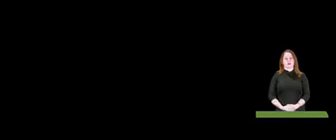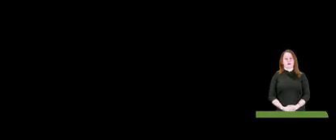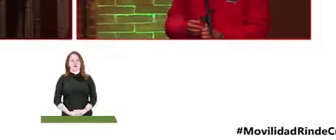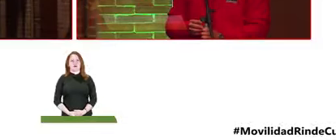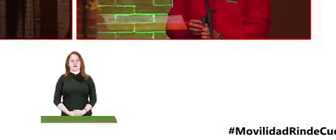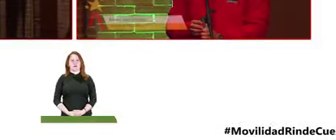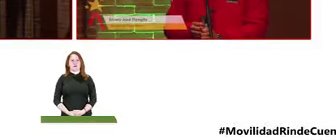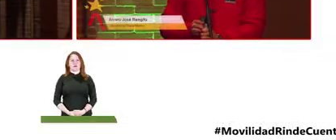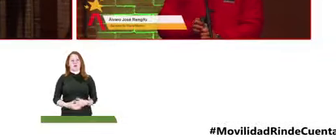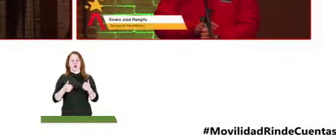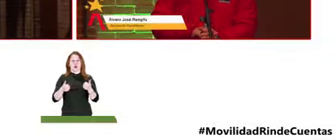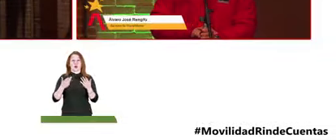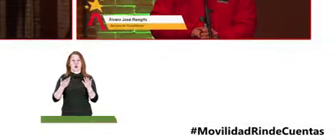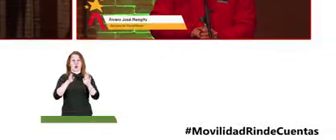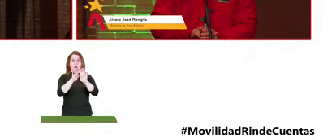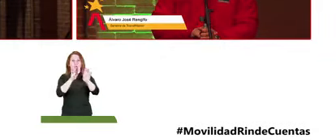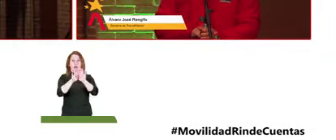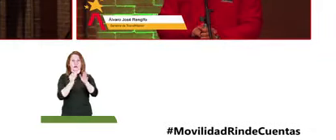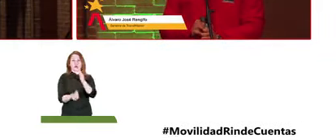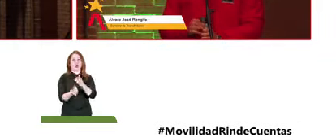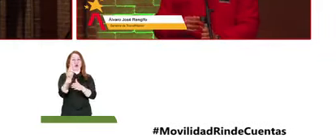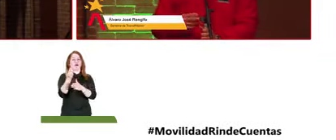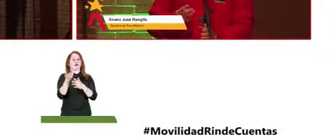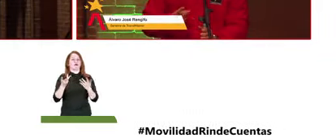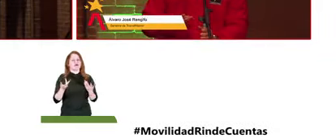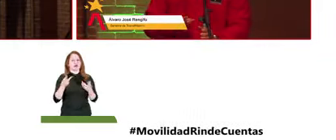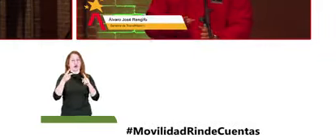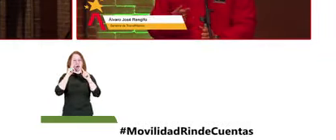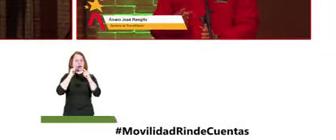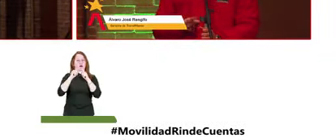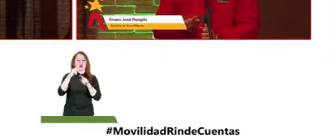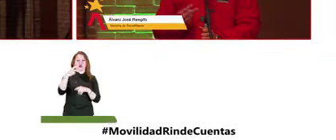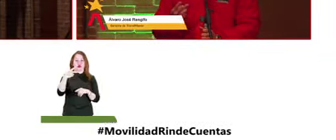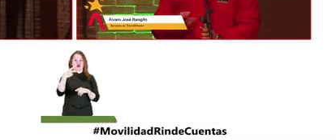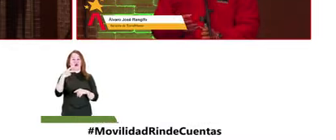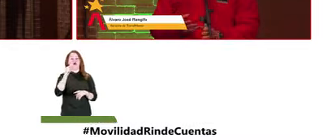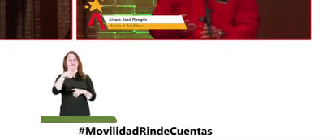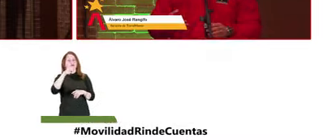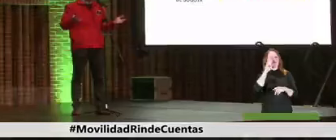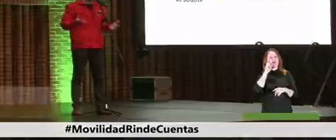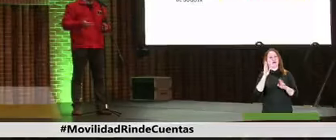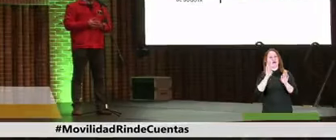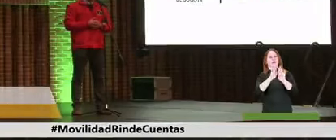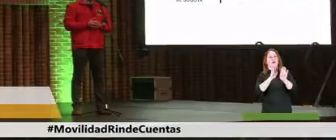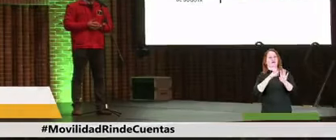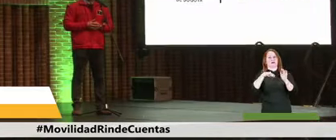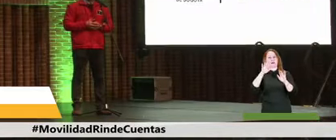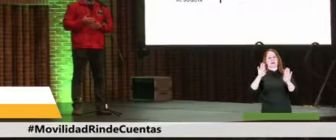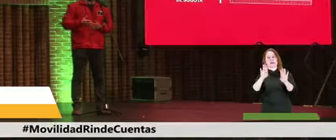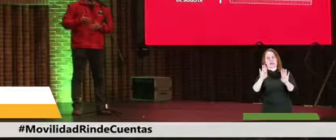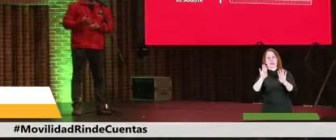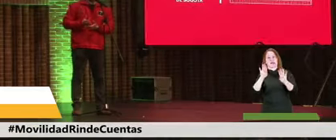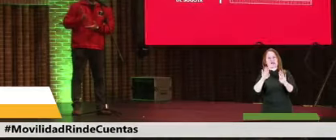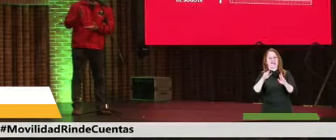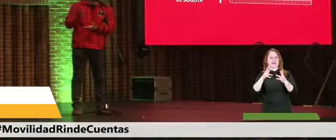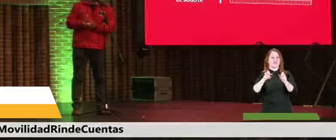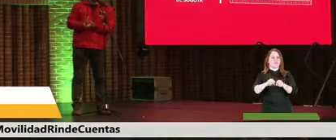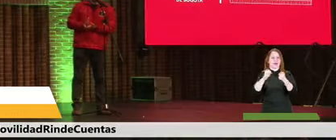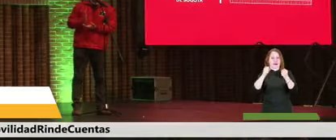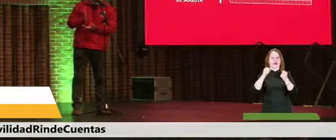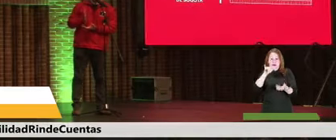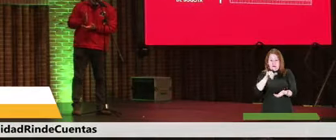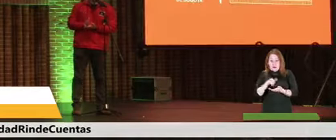Bueno, las puertas básicamente tienen dos objetivos. Si ustedes ven, la mayoría de nuestras puertas no estaban en funcionamiento. Entonces, por eso en la